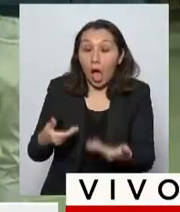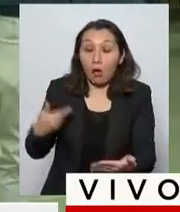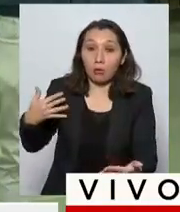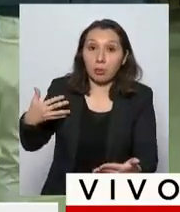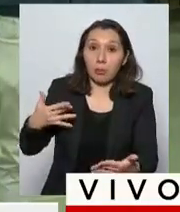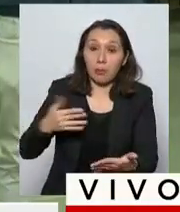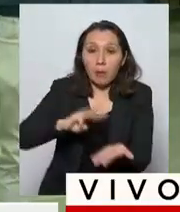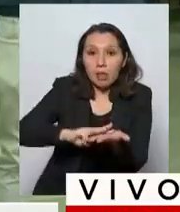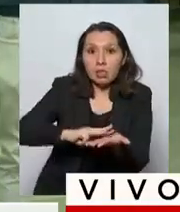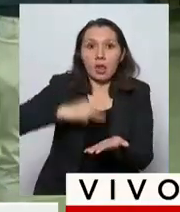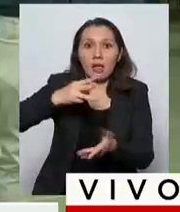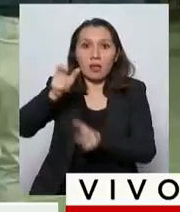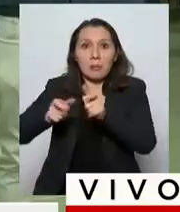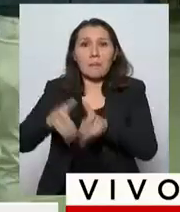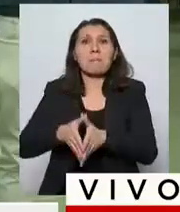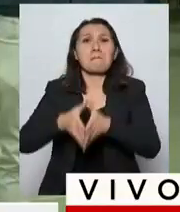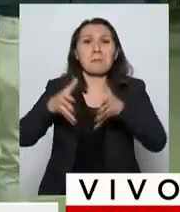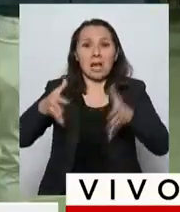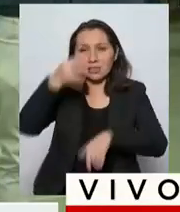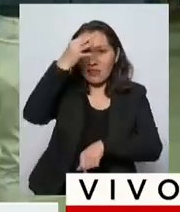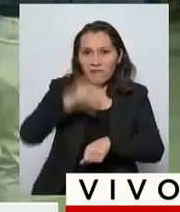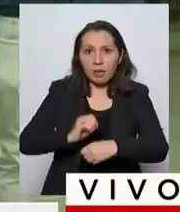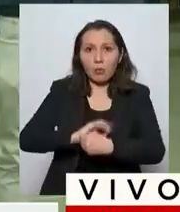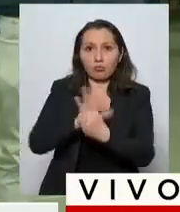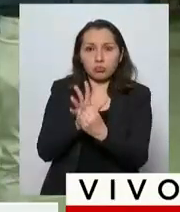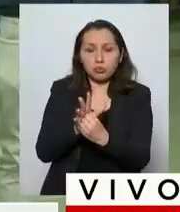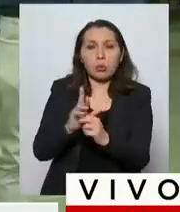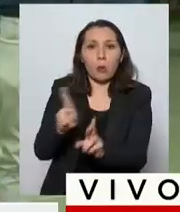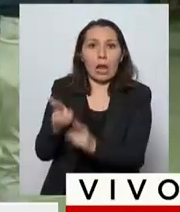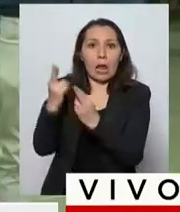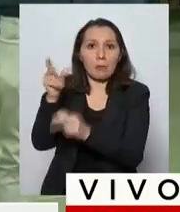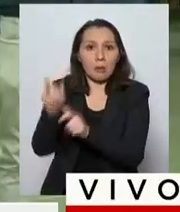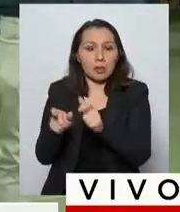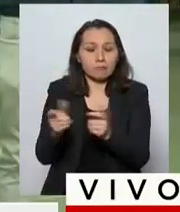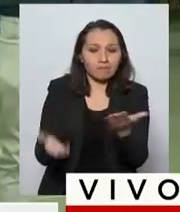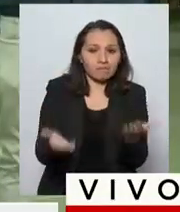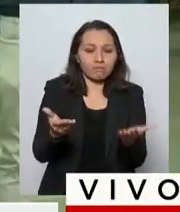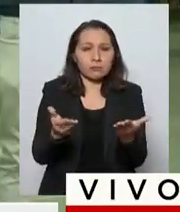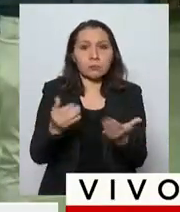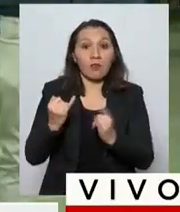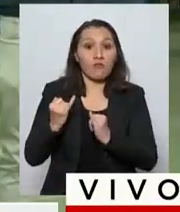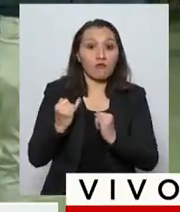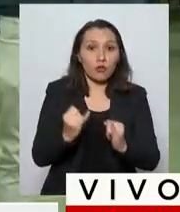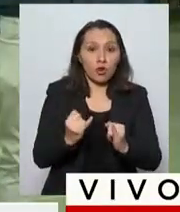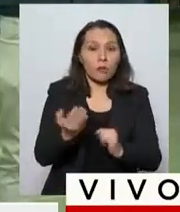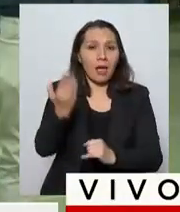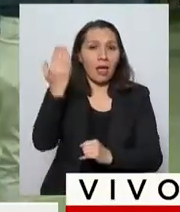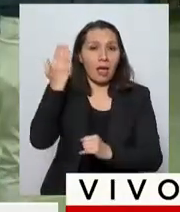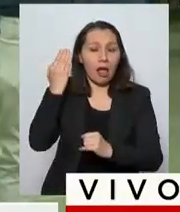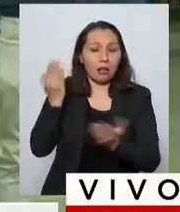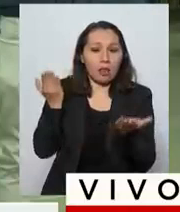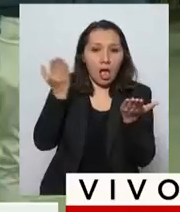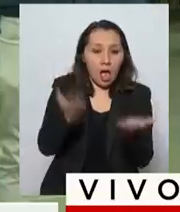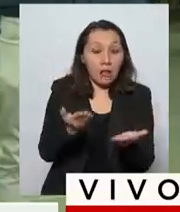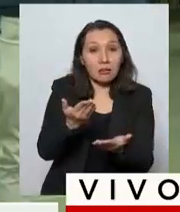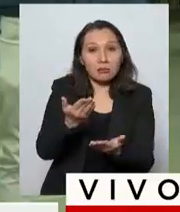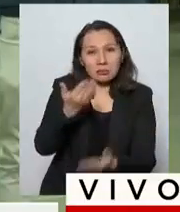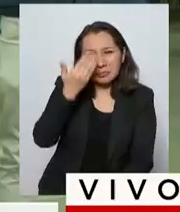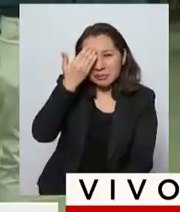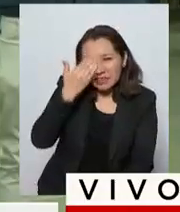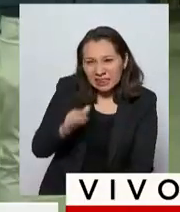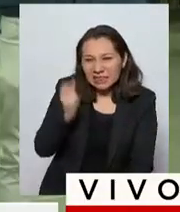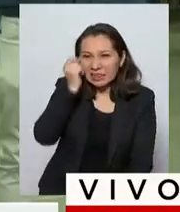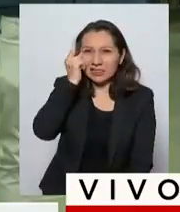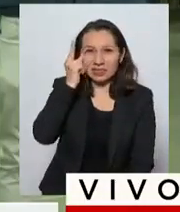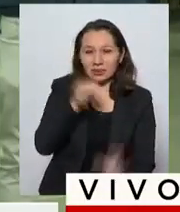se triplican esa cifra entre los casos activos y recuperados. A la luz de los datos que se han entregado, ¿cree que hubo un mal entendimiento